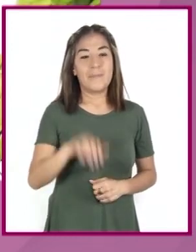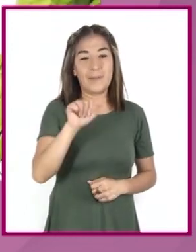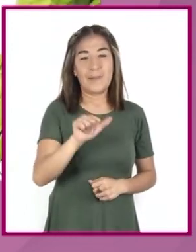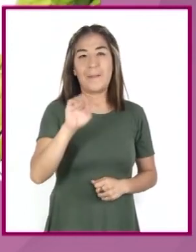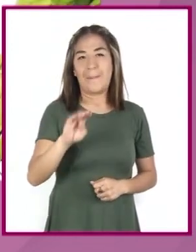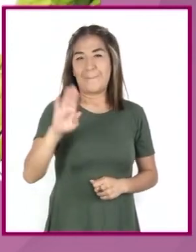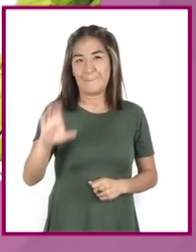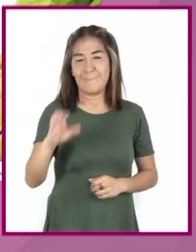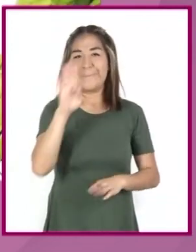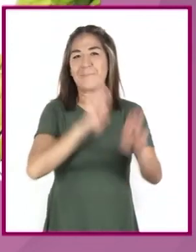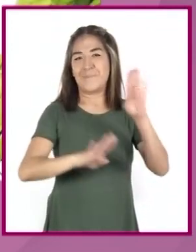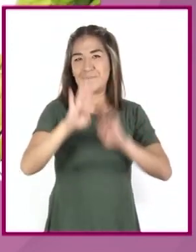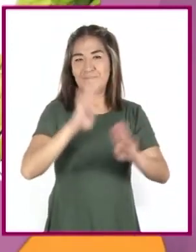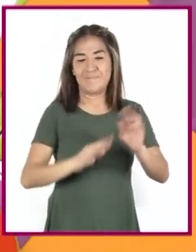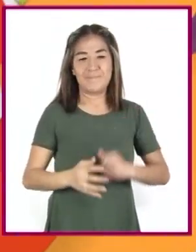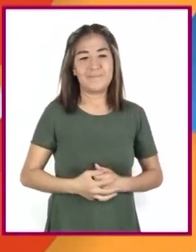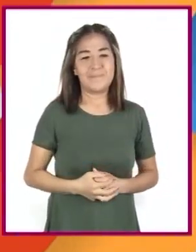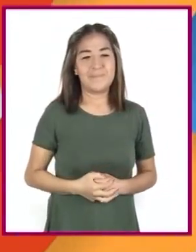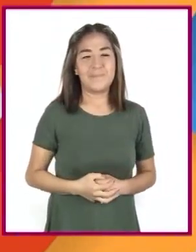Abecedario biológico.